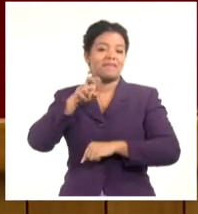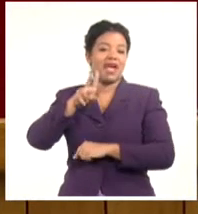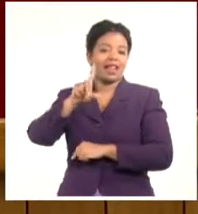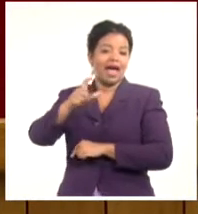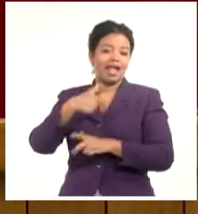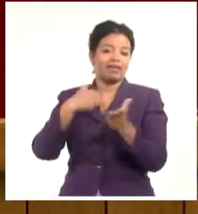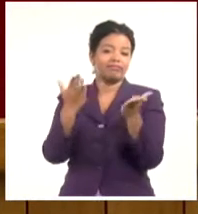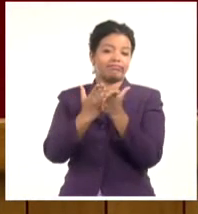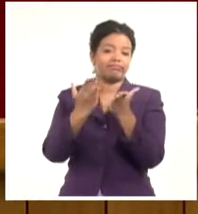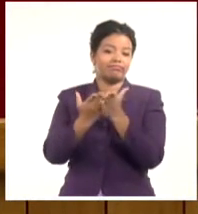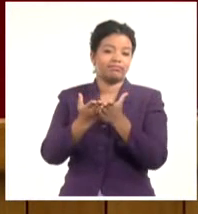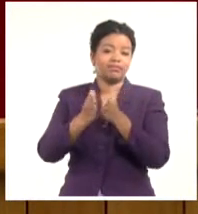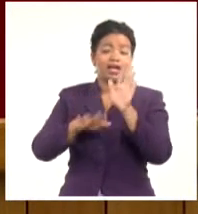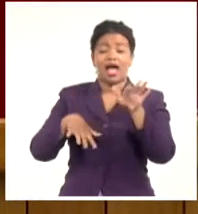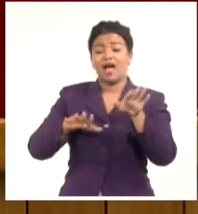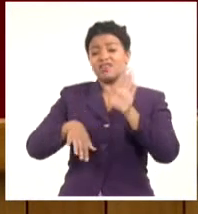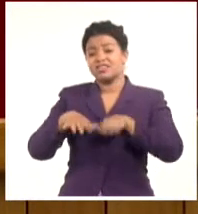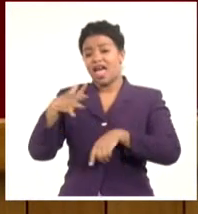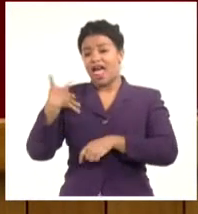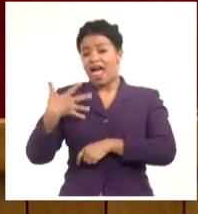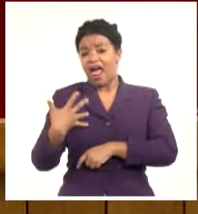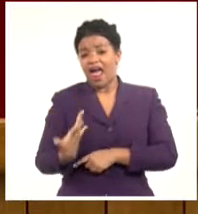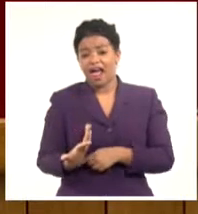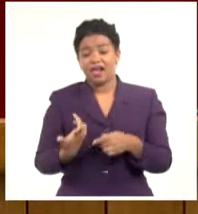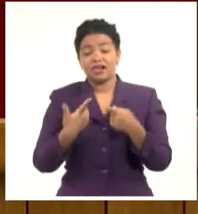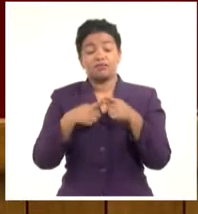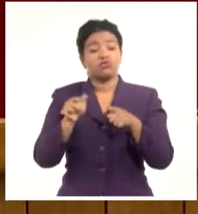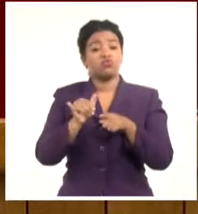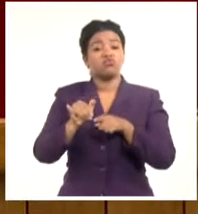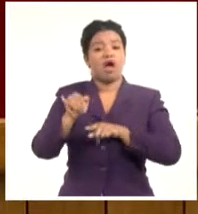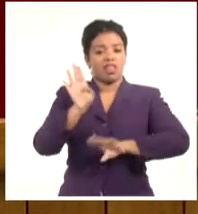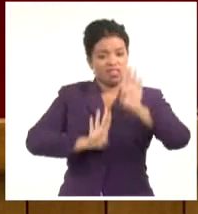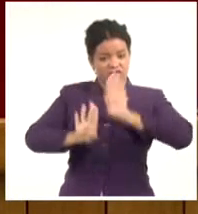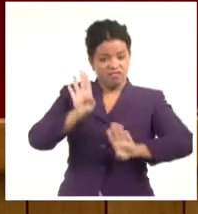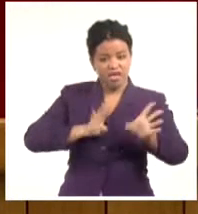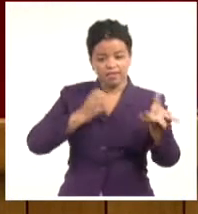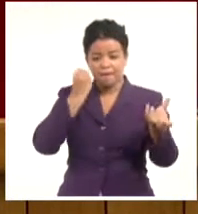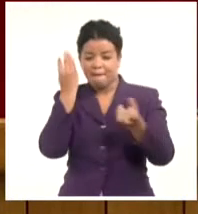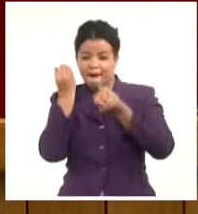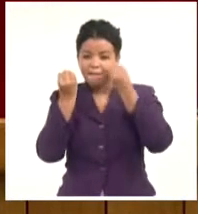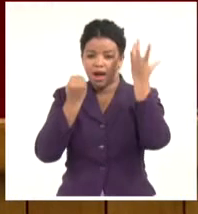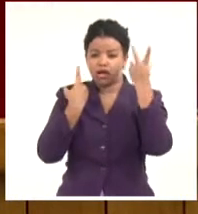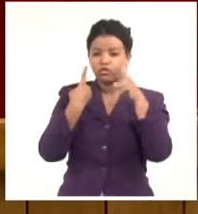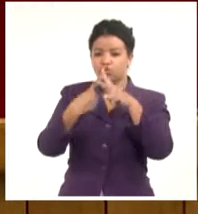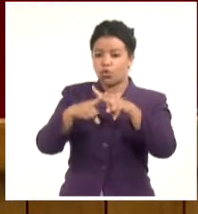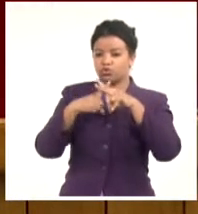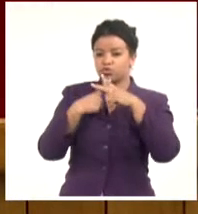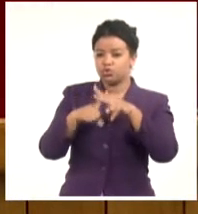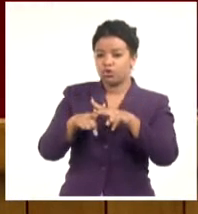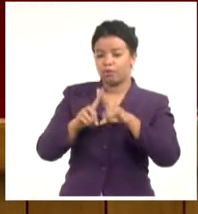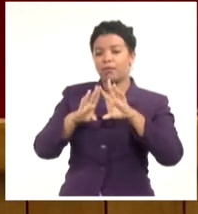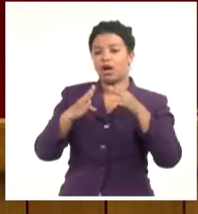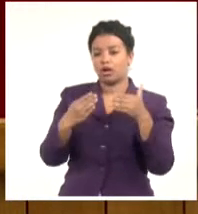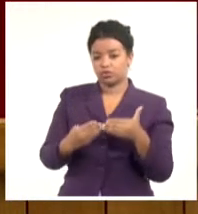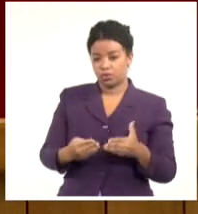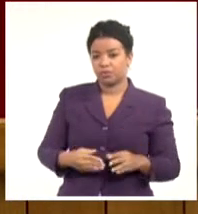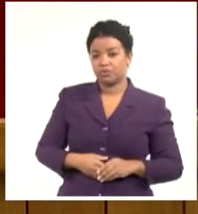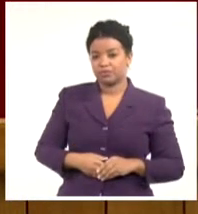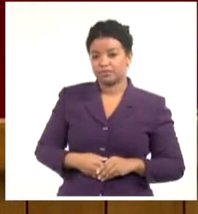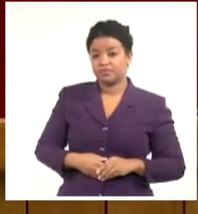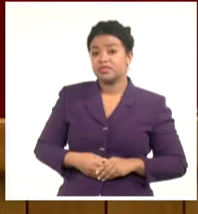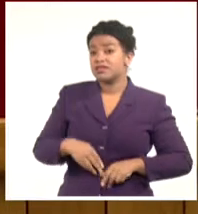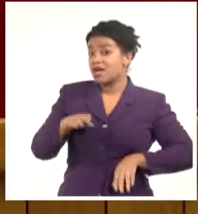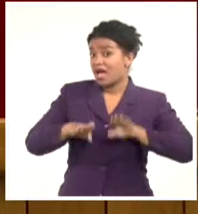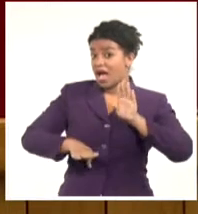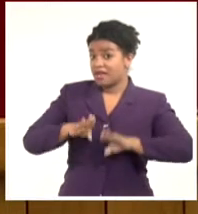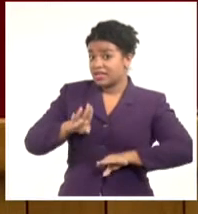cuando criticábamos todo y a la vez igualmente se nos ocurrían las soluciones más increíbles para todo. Algunas,